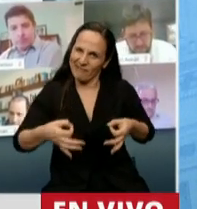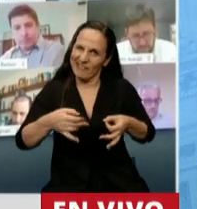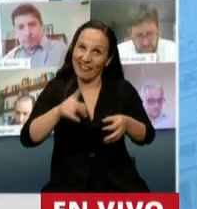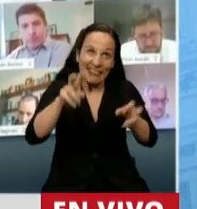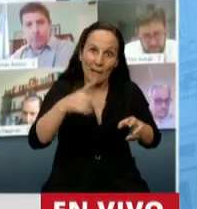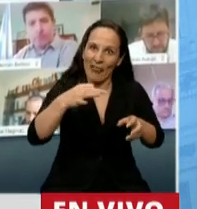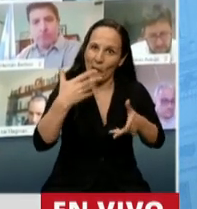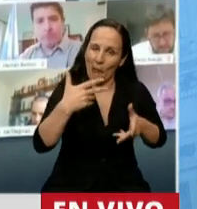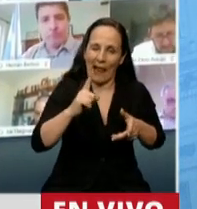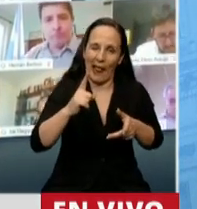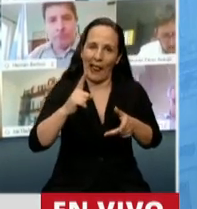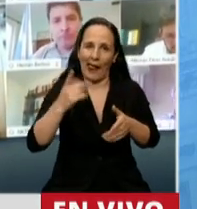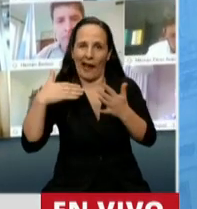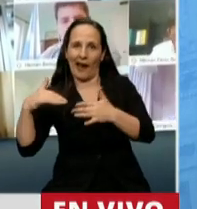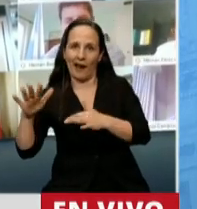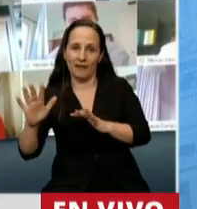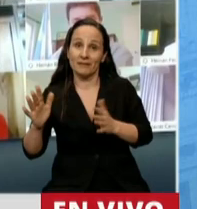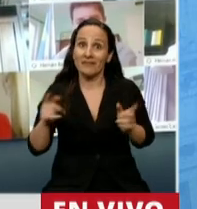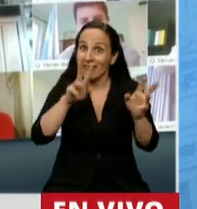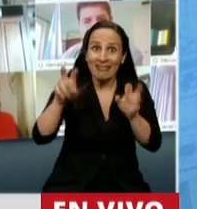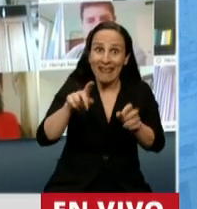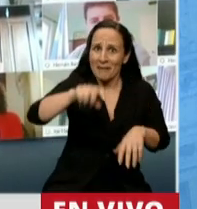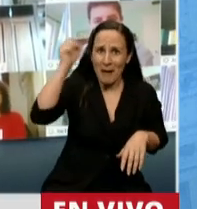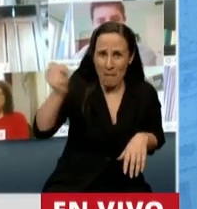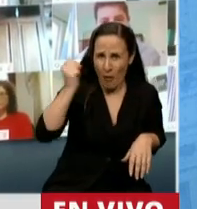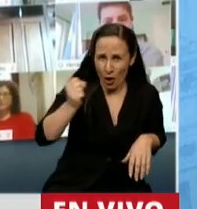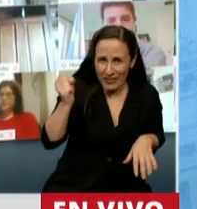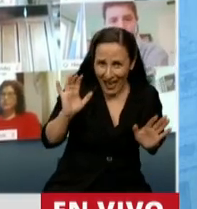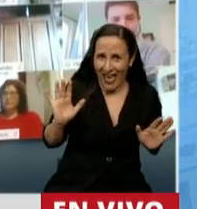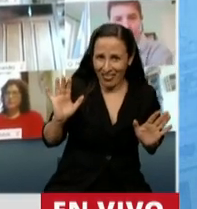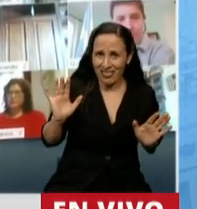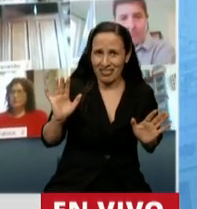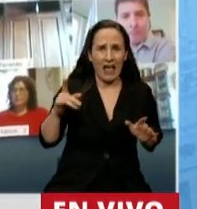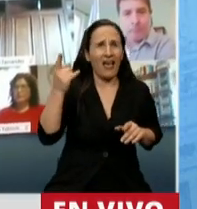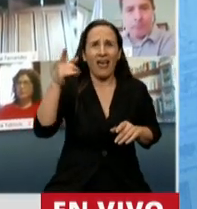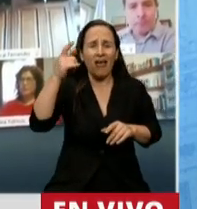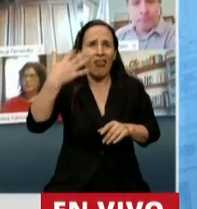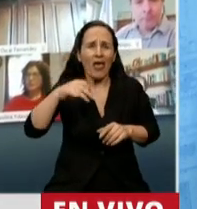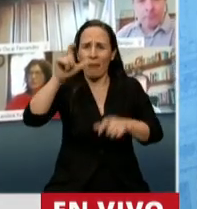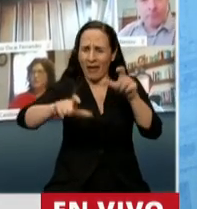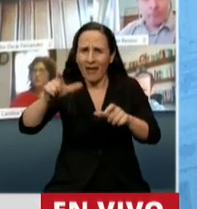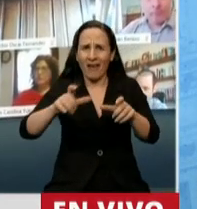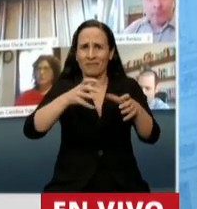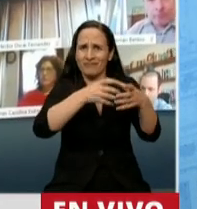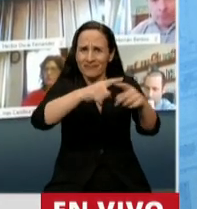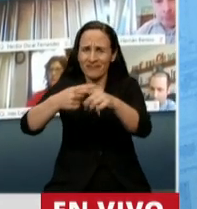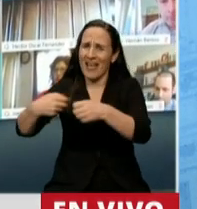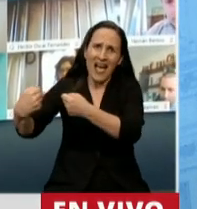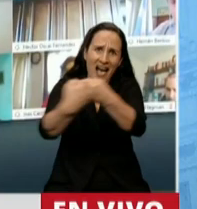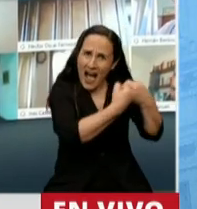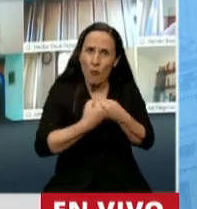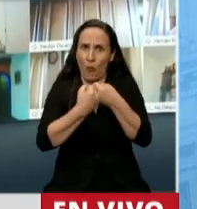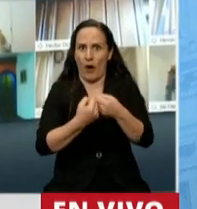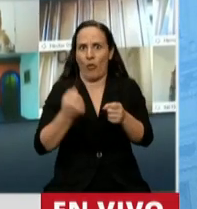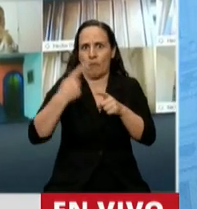que hablar dirigir un tema tan importante que debe haber un absoluto consenso en todas las diligencias cualquier caso el tema de una moratoria